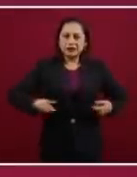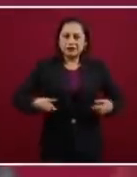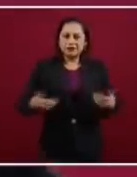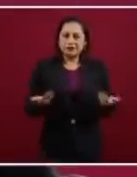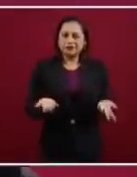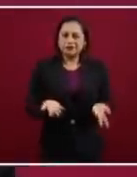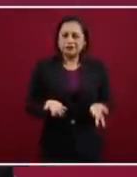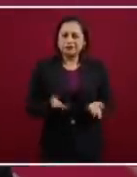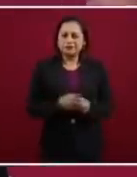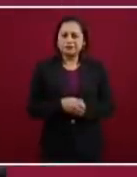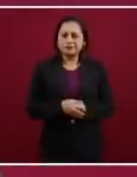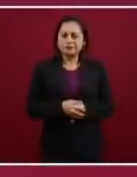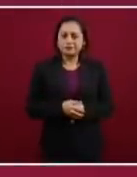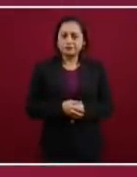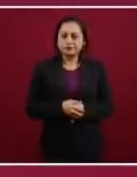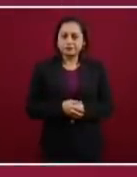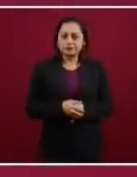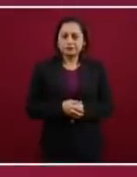char